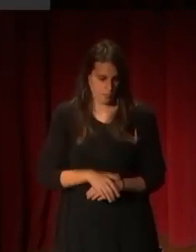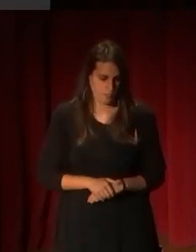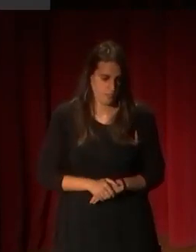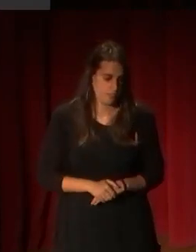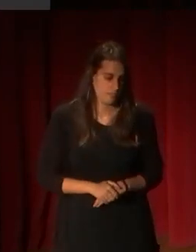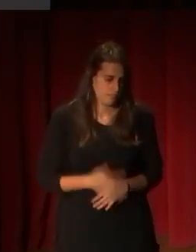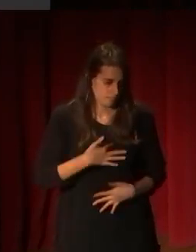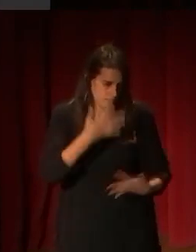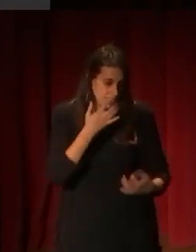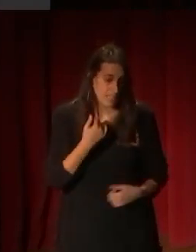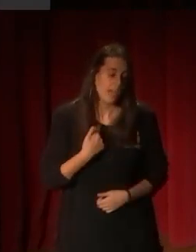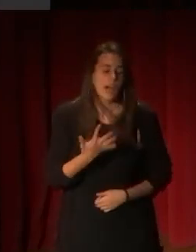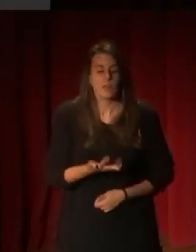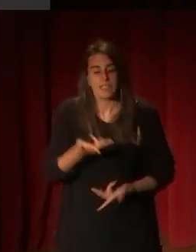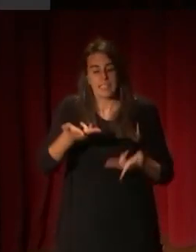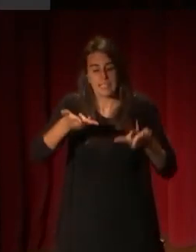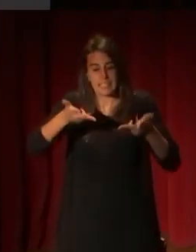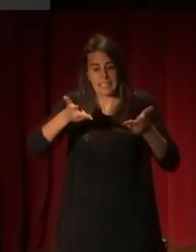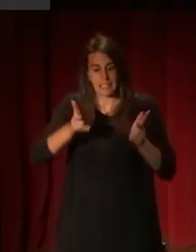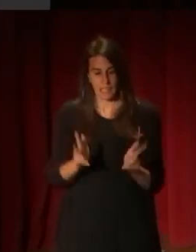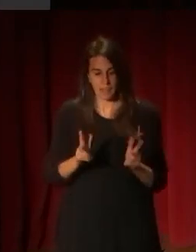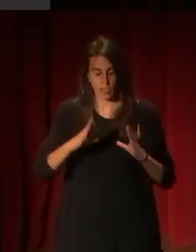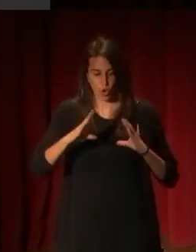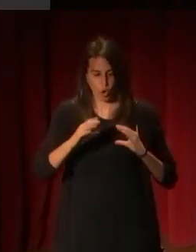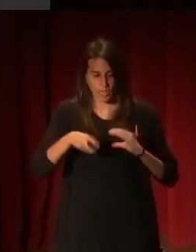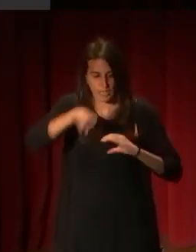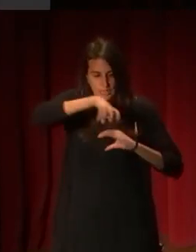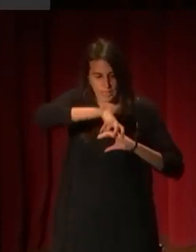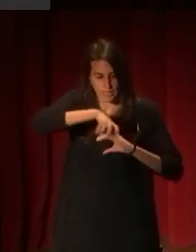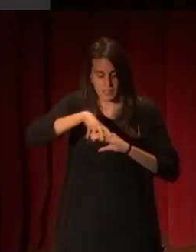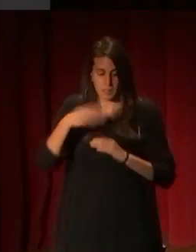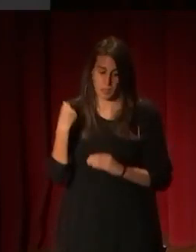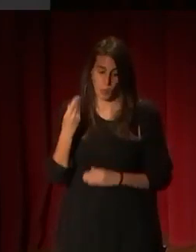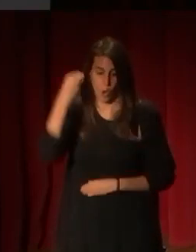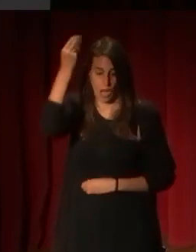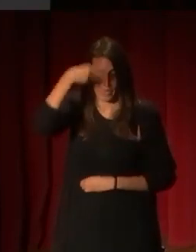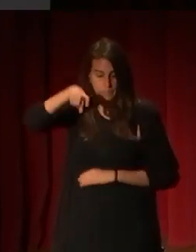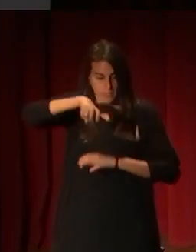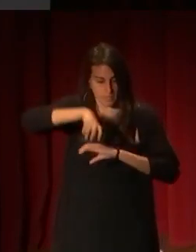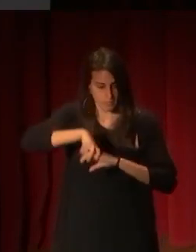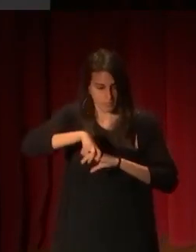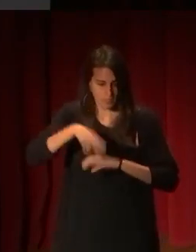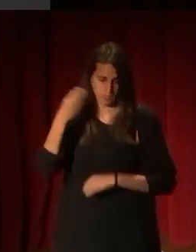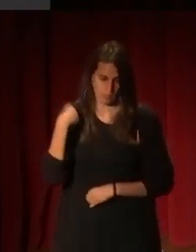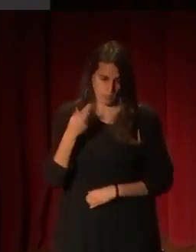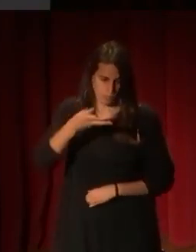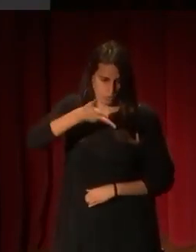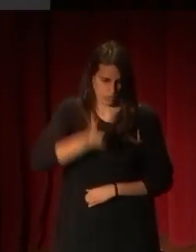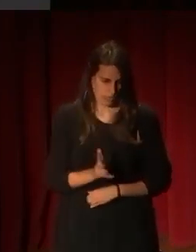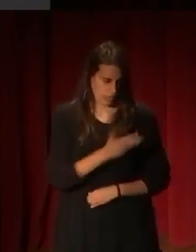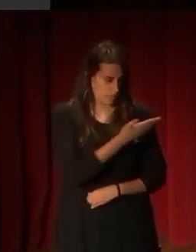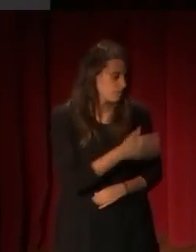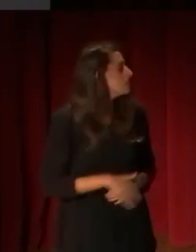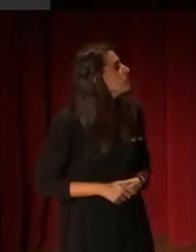creer están sentadas sobre cojines a la morisca como se decía entonces vamos a ver como un cronista